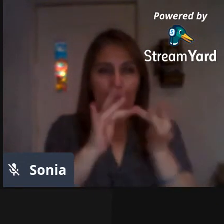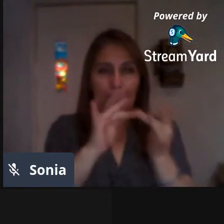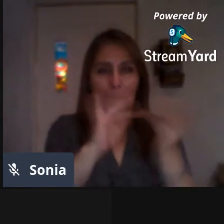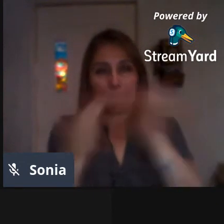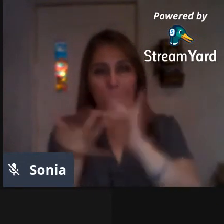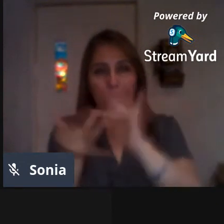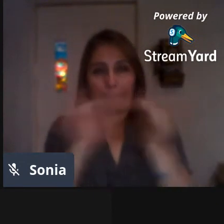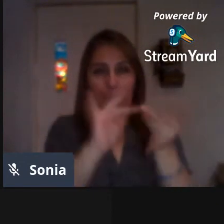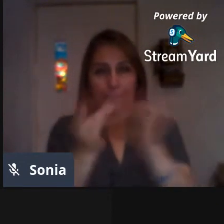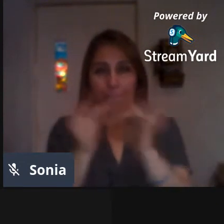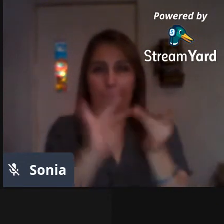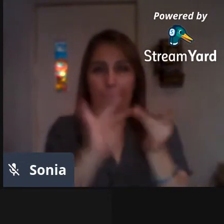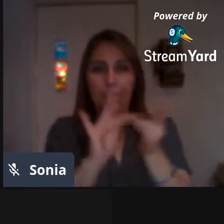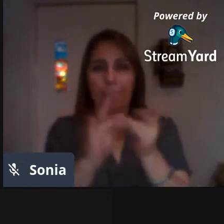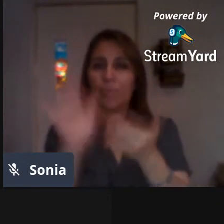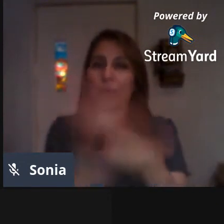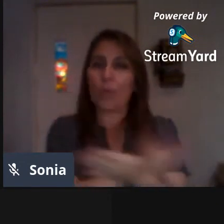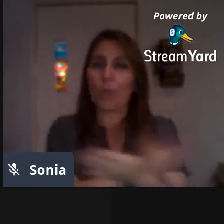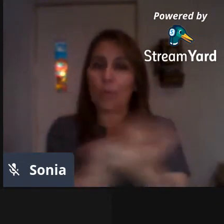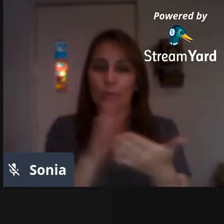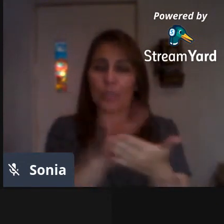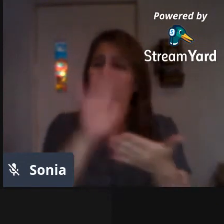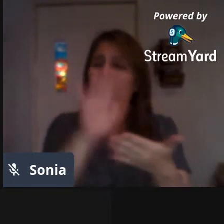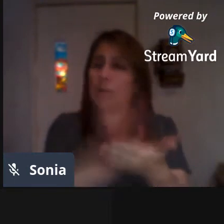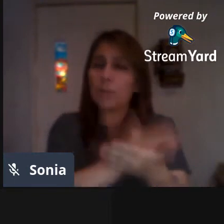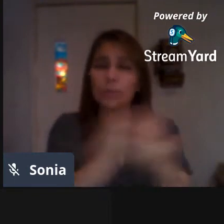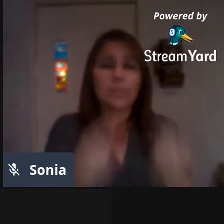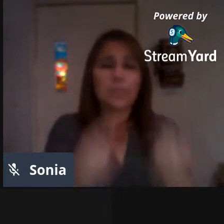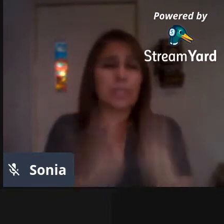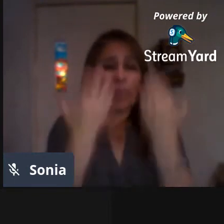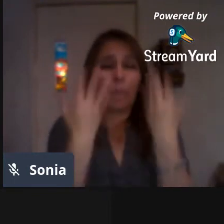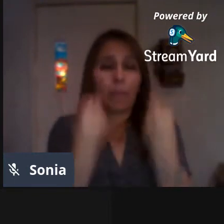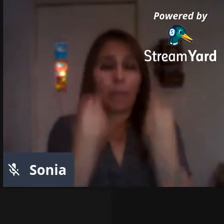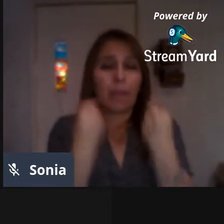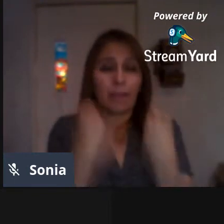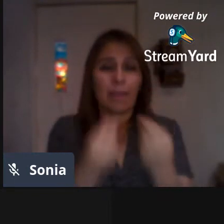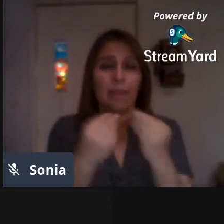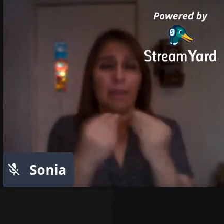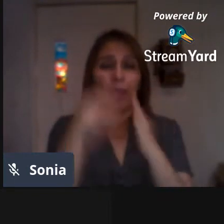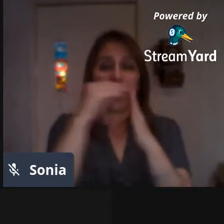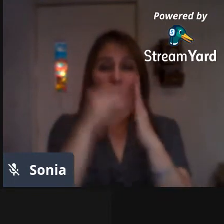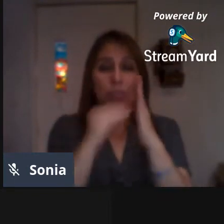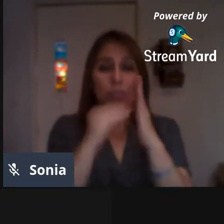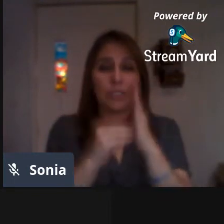para para poder llevar los contenidos también ha servido para